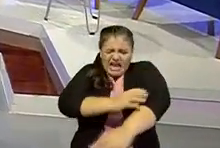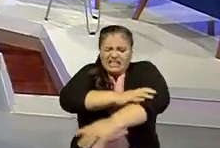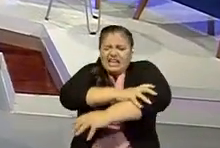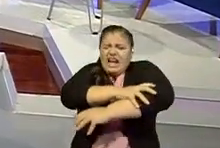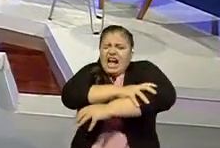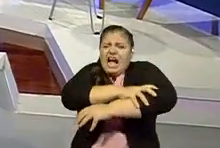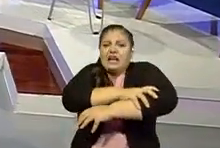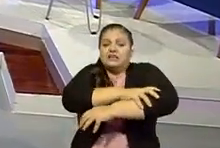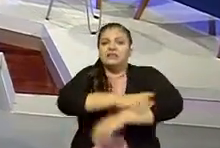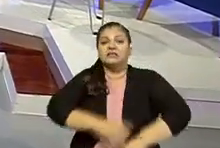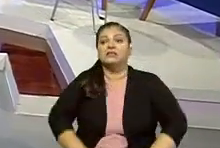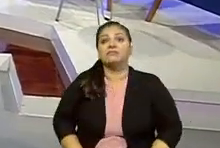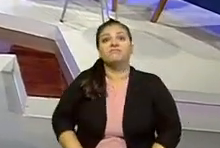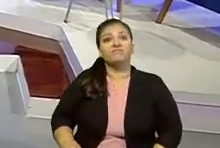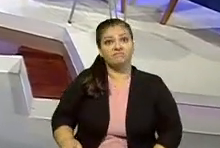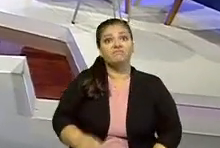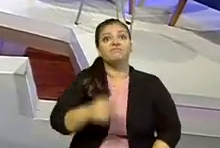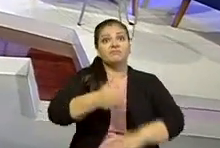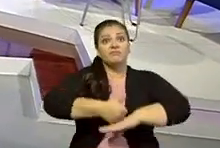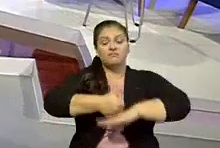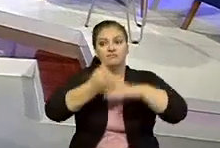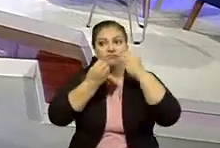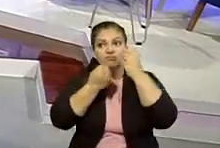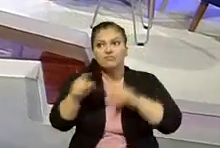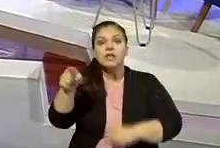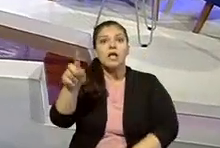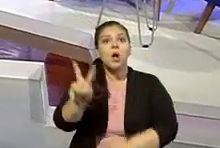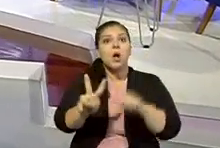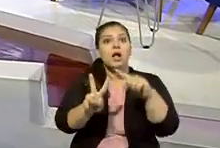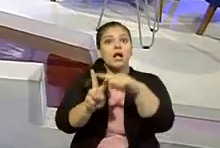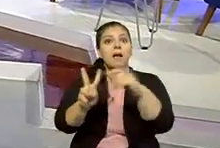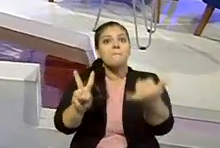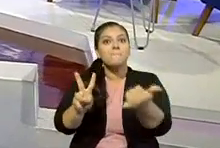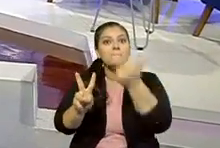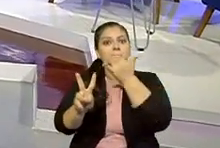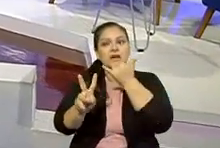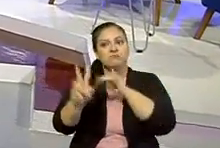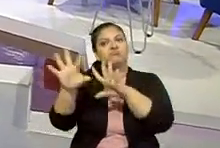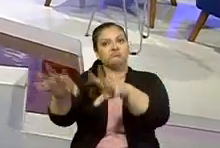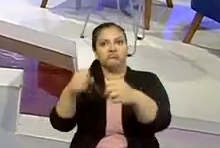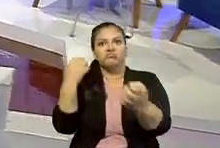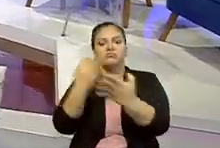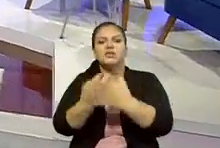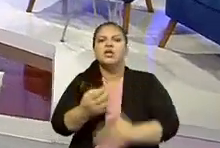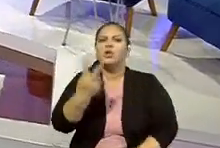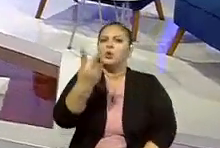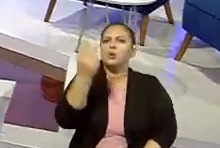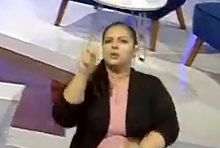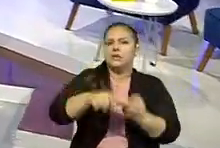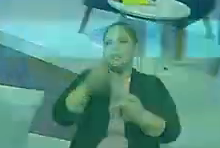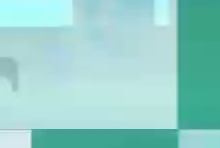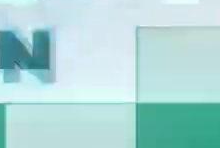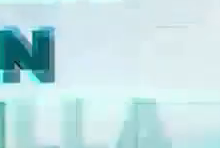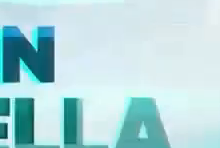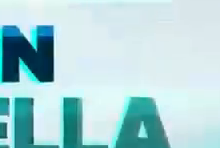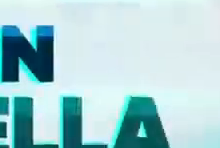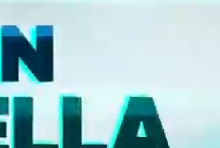Penal, podría tener una pena de entre 12 a 18 años. Veamos.